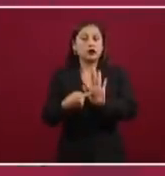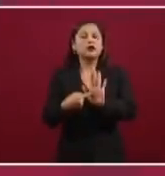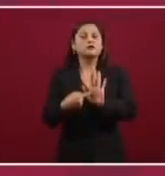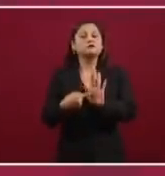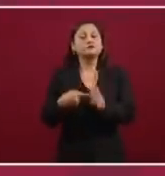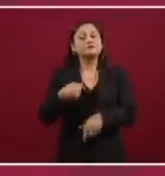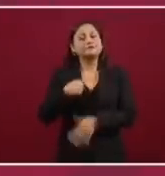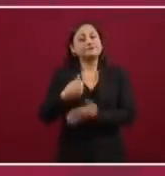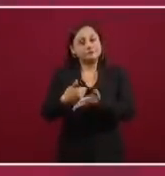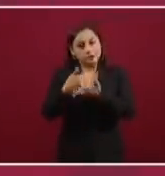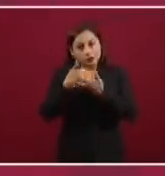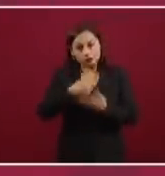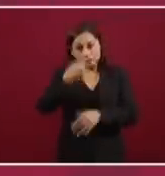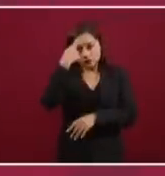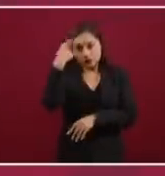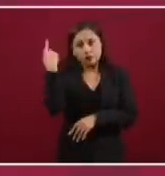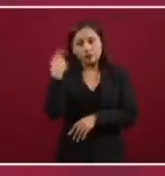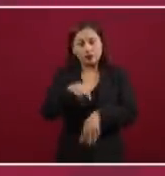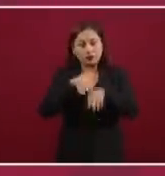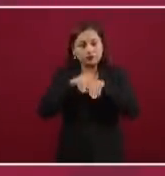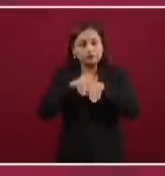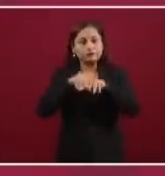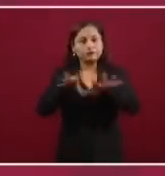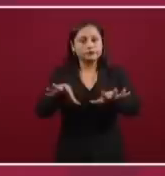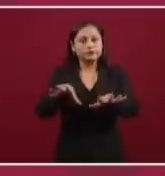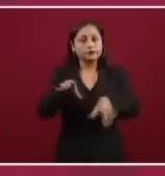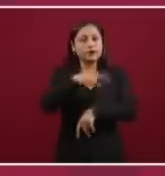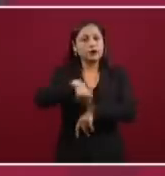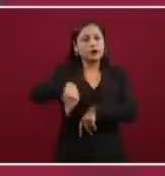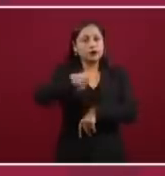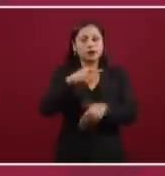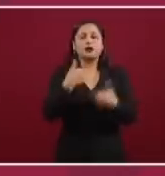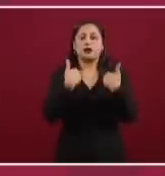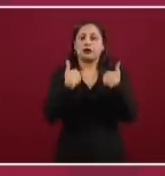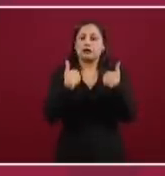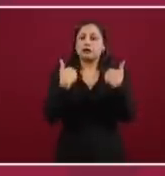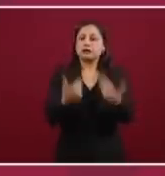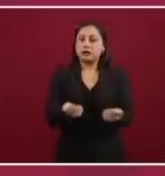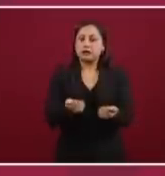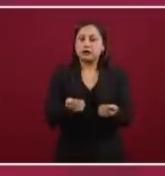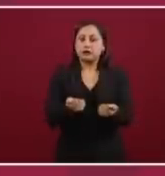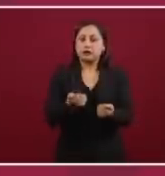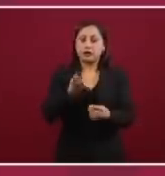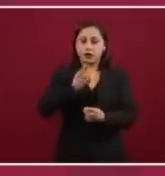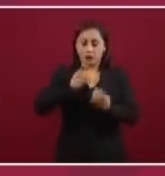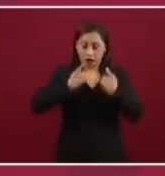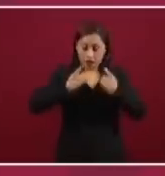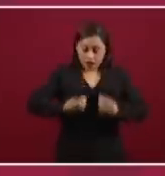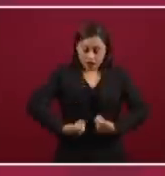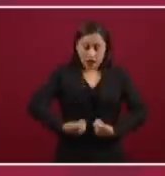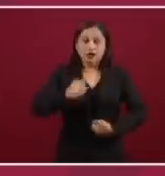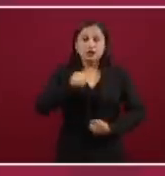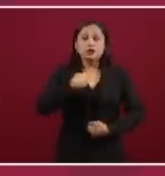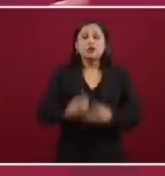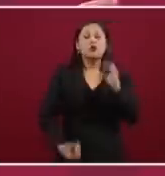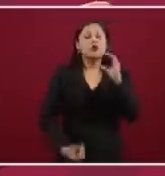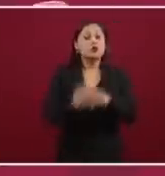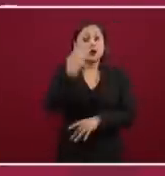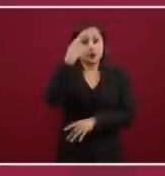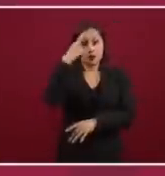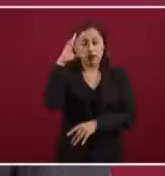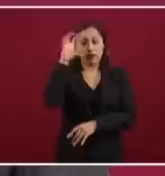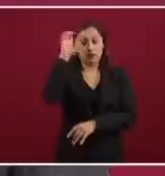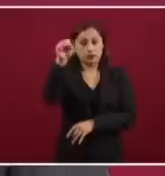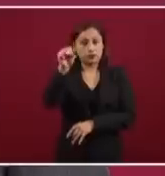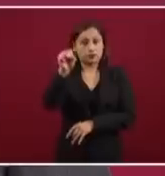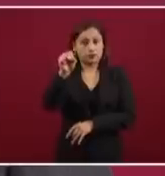para dejar en claro que es otra postura. Eso los desconcierta